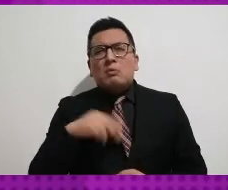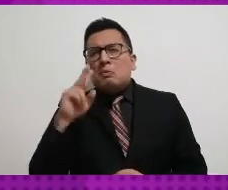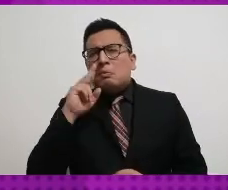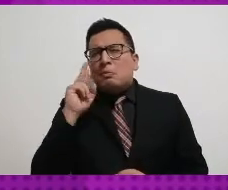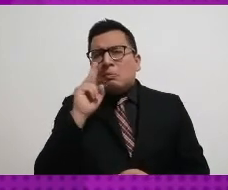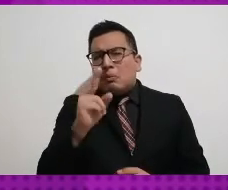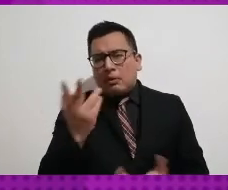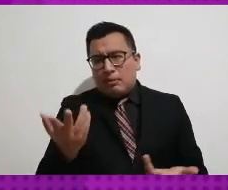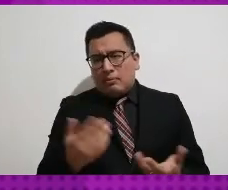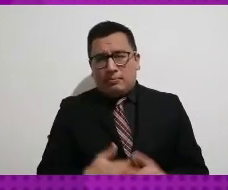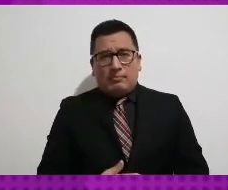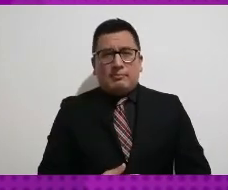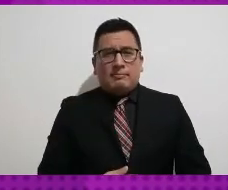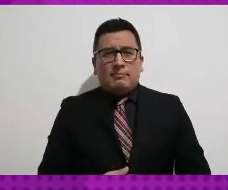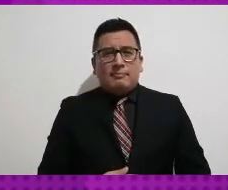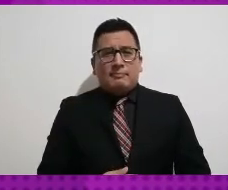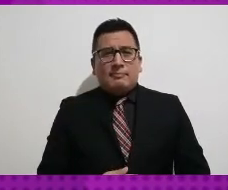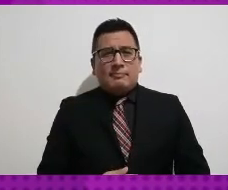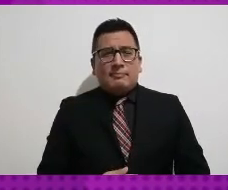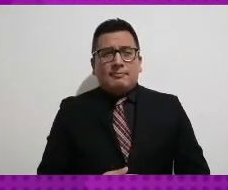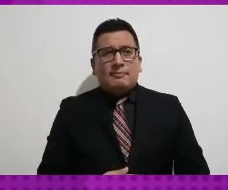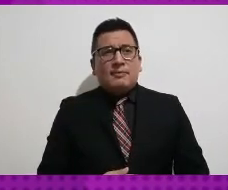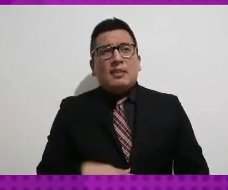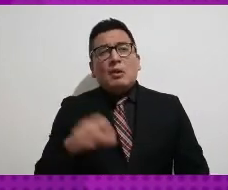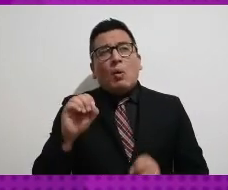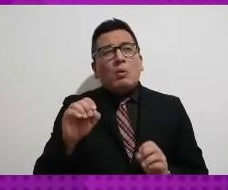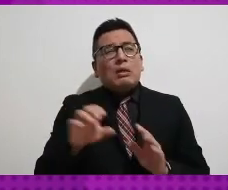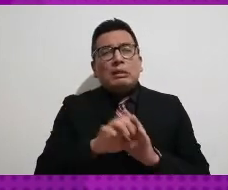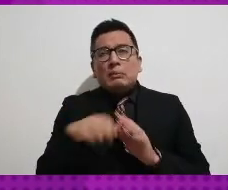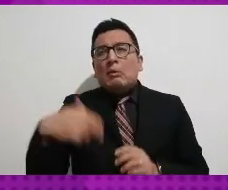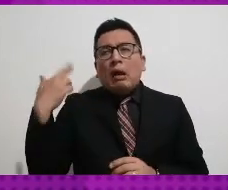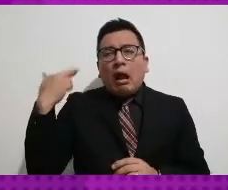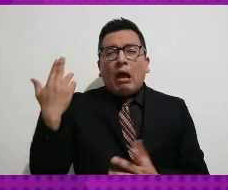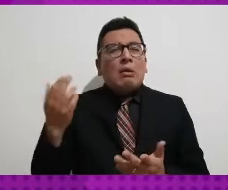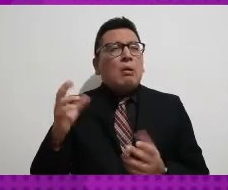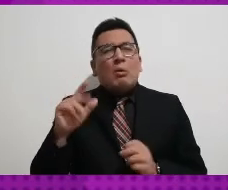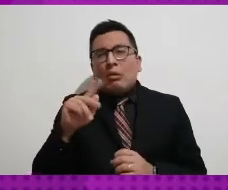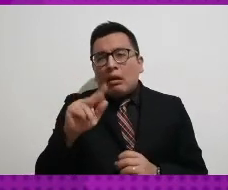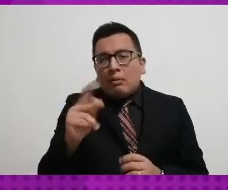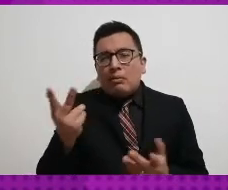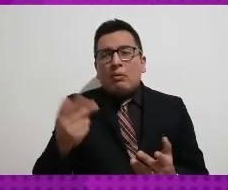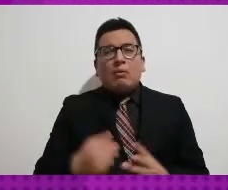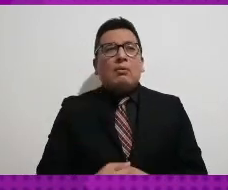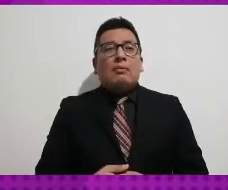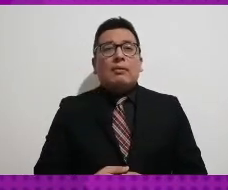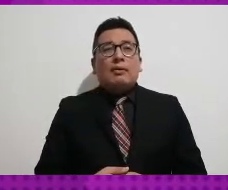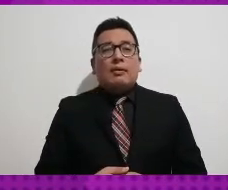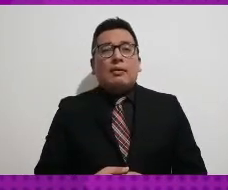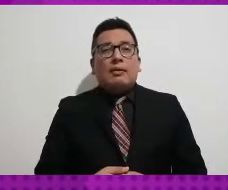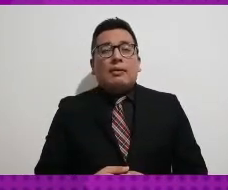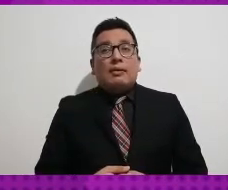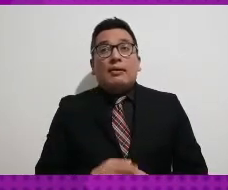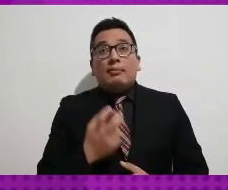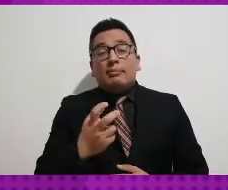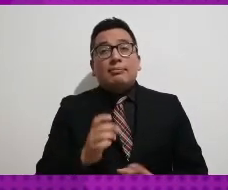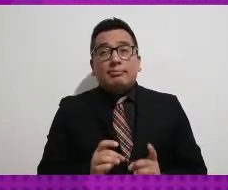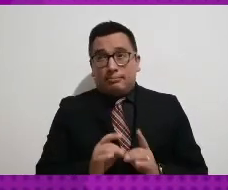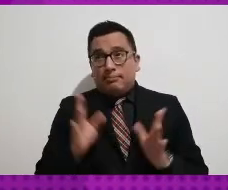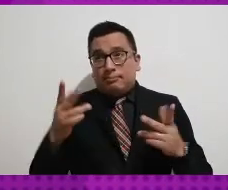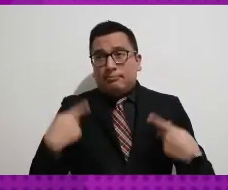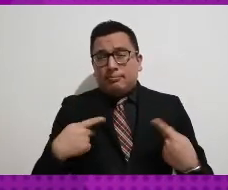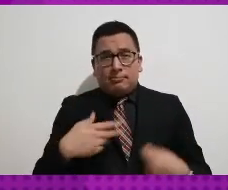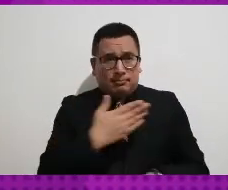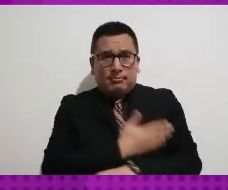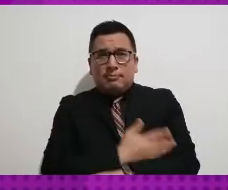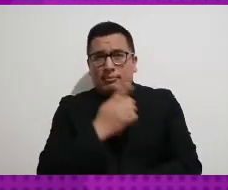no solamente son las computadoras y los teléfonos, son la radio, es la televisión. Bueno, ahí se ha dado. La transparencia, es